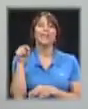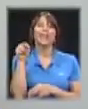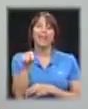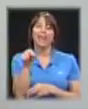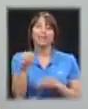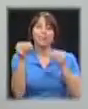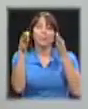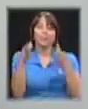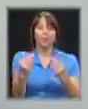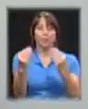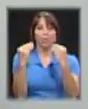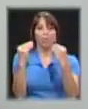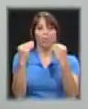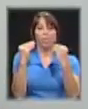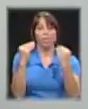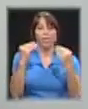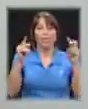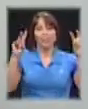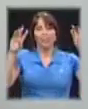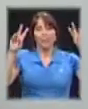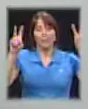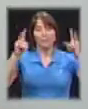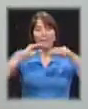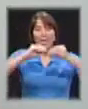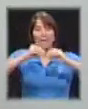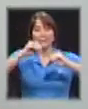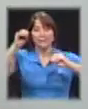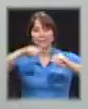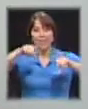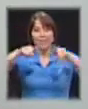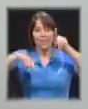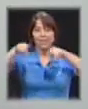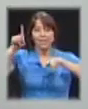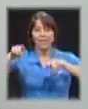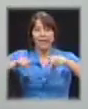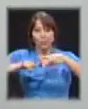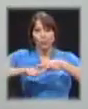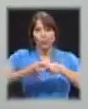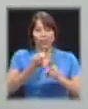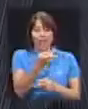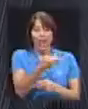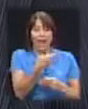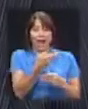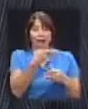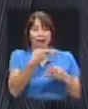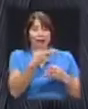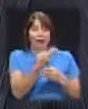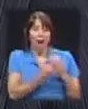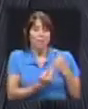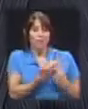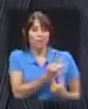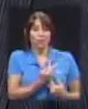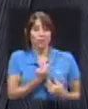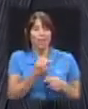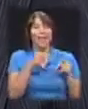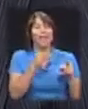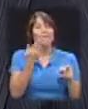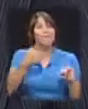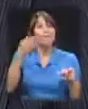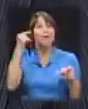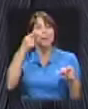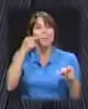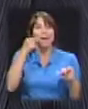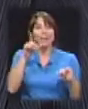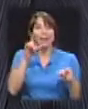estadística introductoria a ambos en distinto momento, el padre de Larry Summers. Bueno, es que esa cena